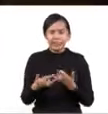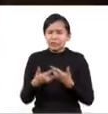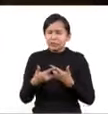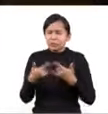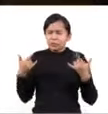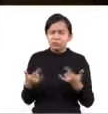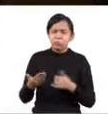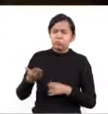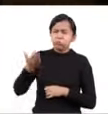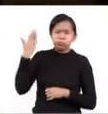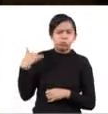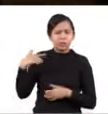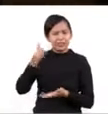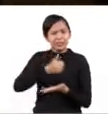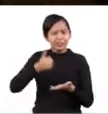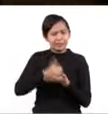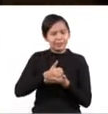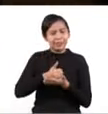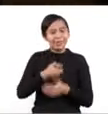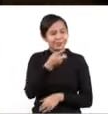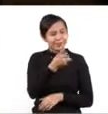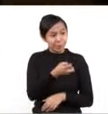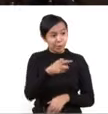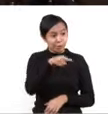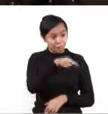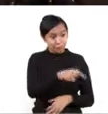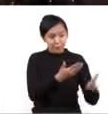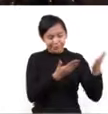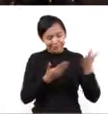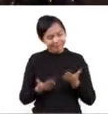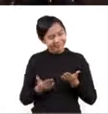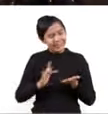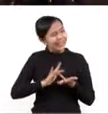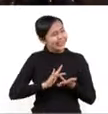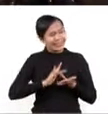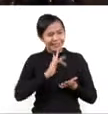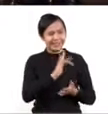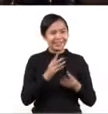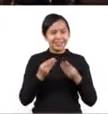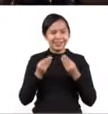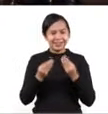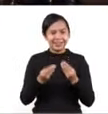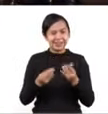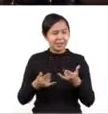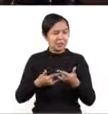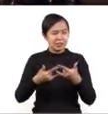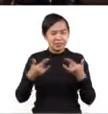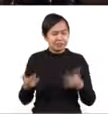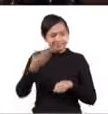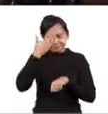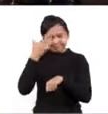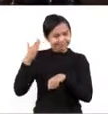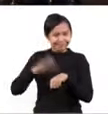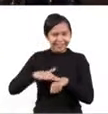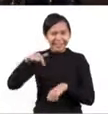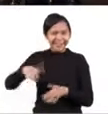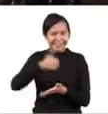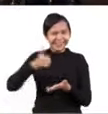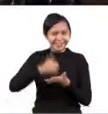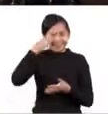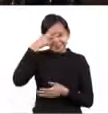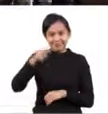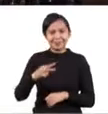ciudad. Así que su presencia pues también está siendo parte de esta historia de la Ciudad de México. Muchas gracias